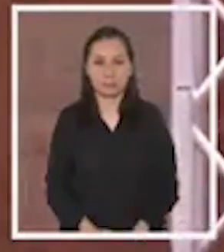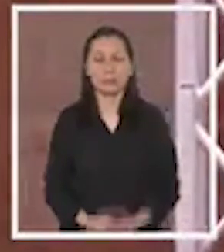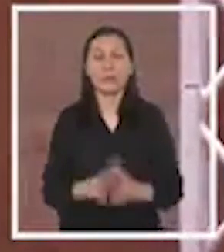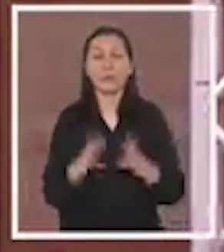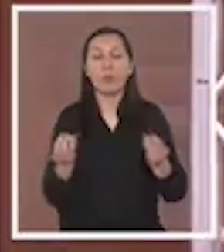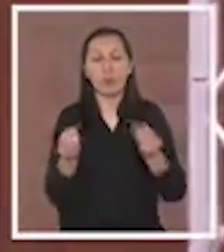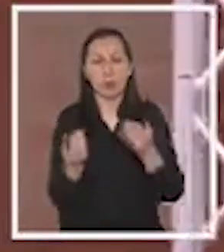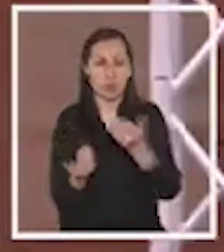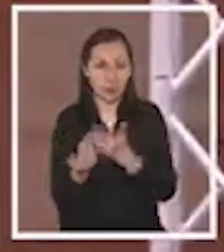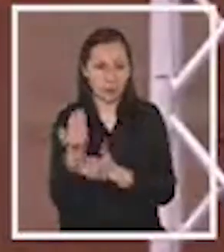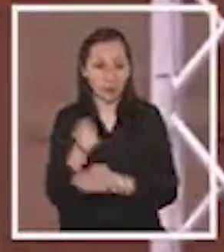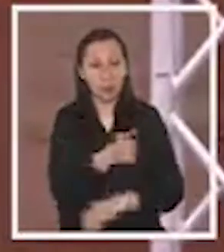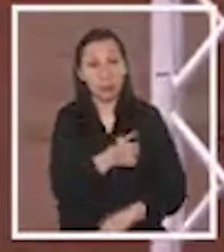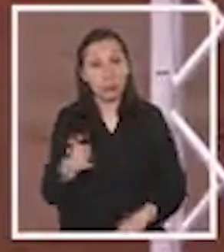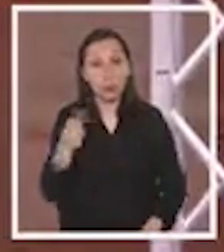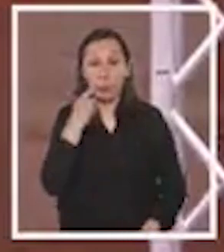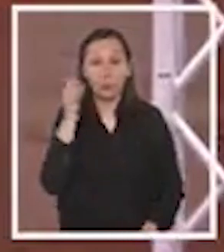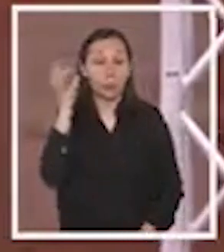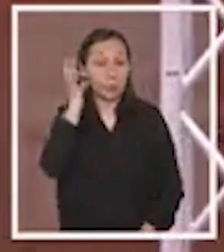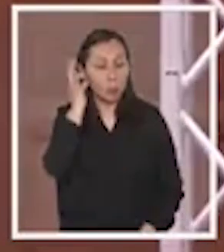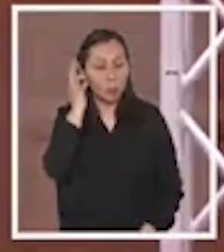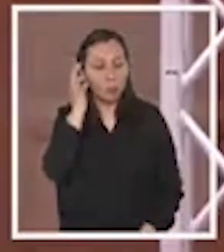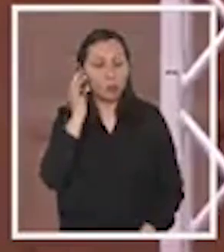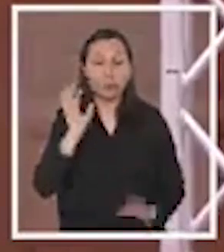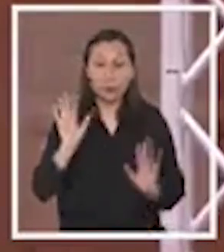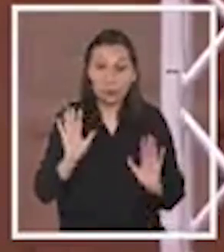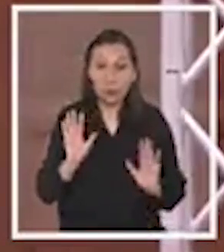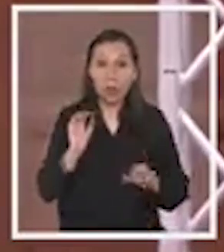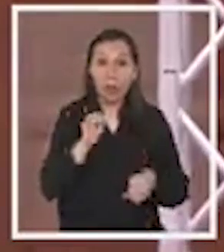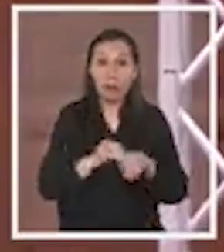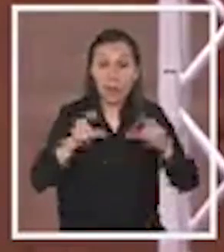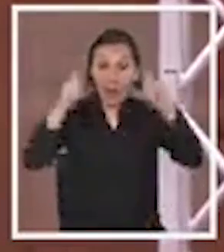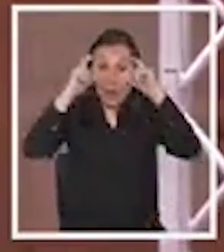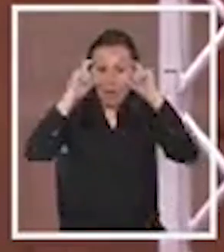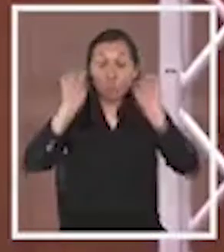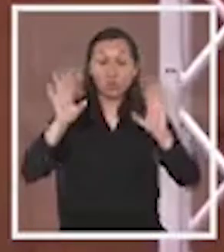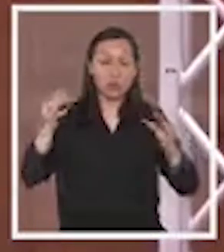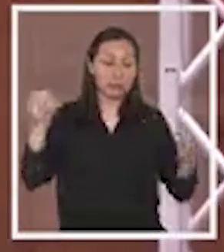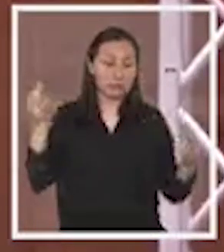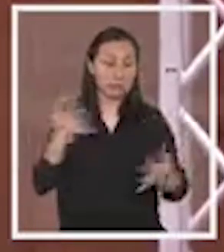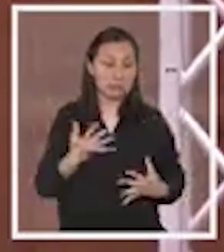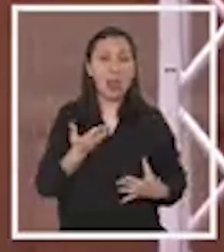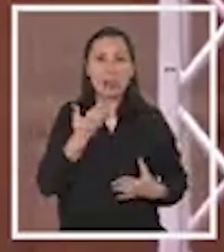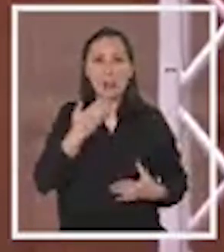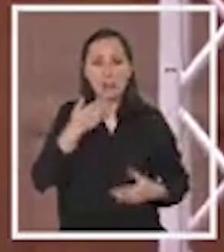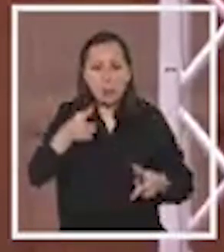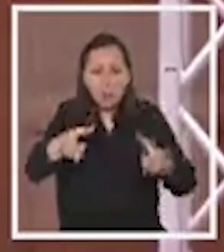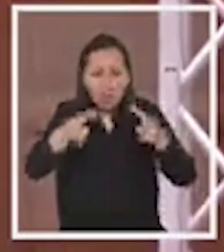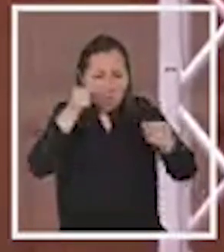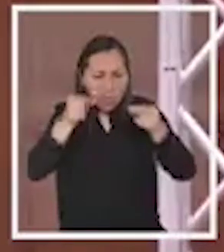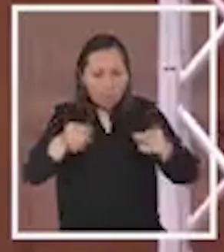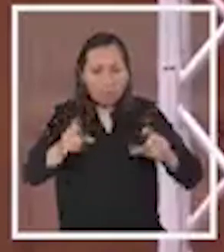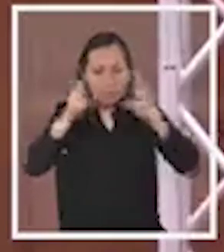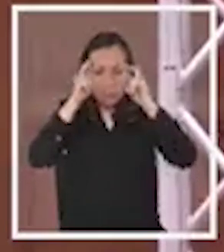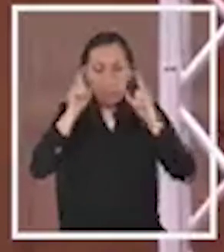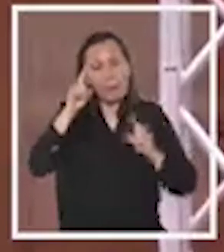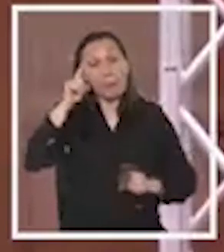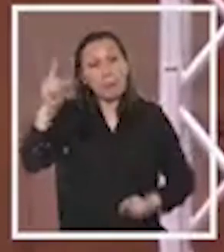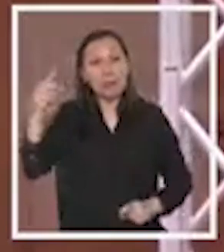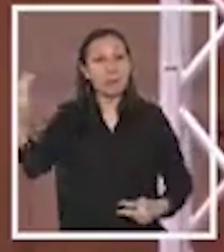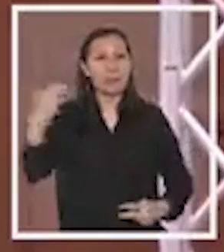Muy buenos días a todos y a todas. Por si acaso, estos lentes no son solo estilosos, sino que son ópticos también. Entonces, por eso me los pongo, no